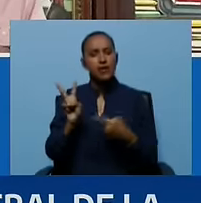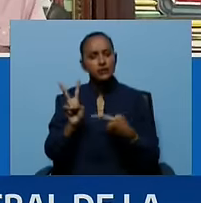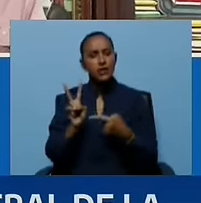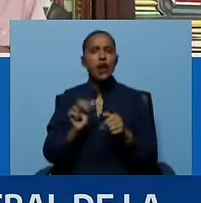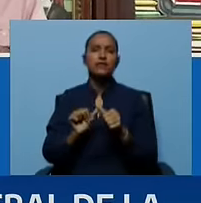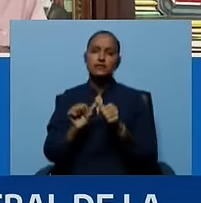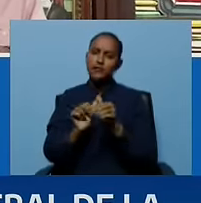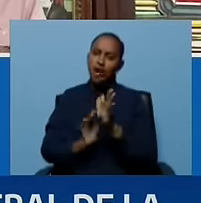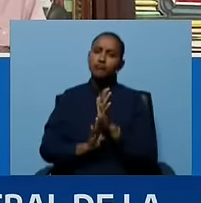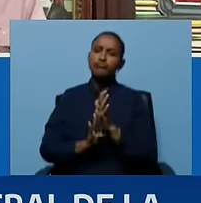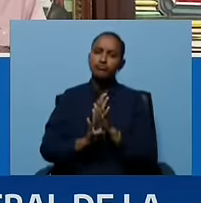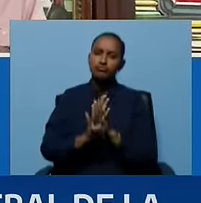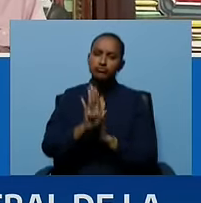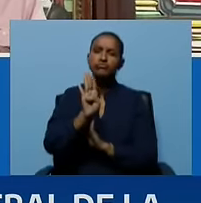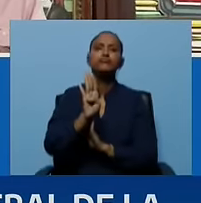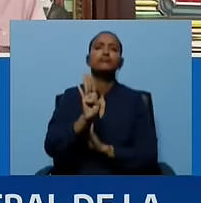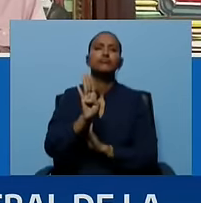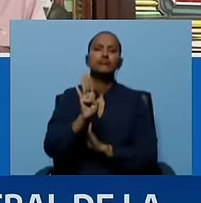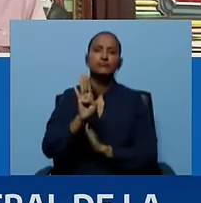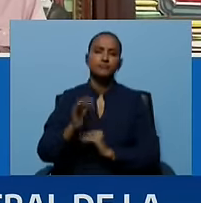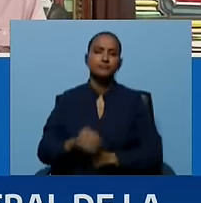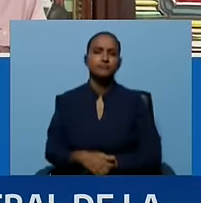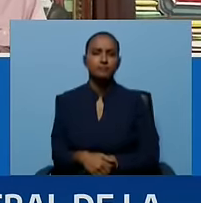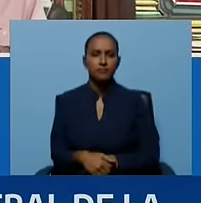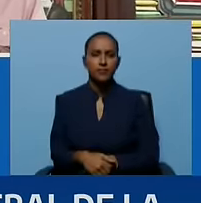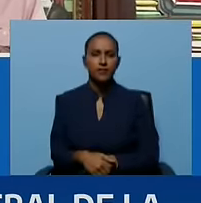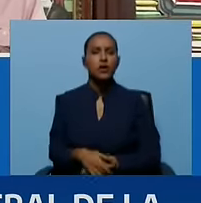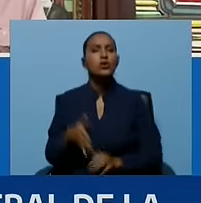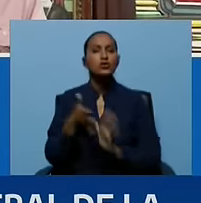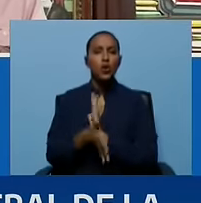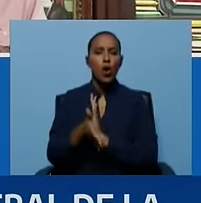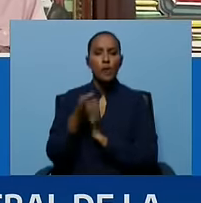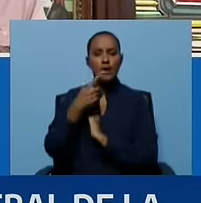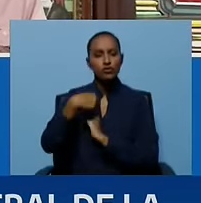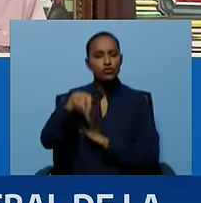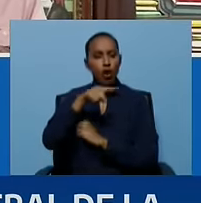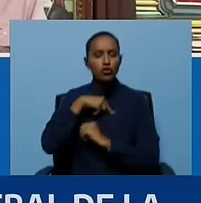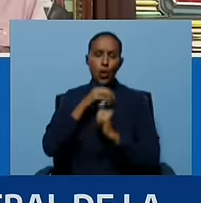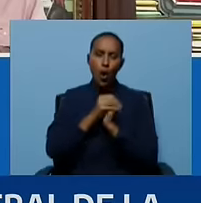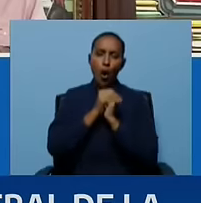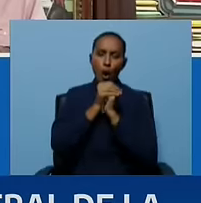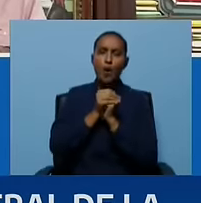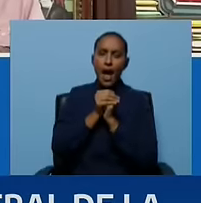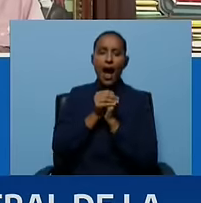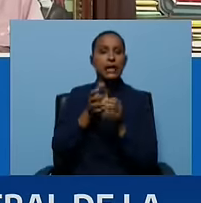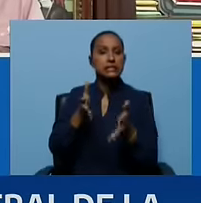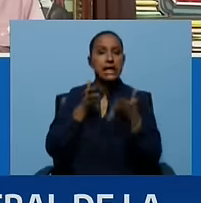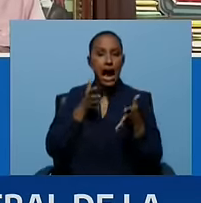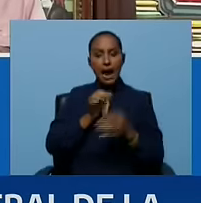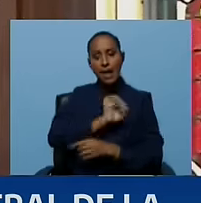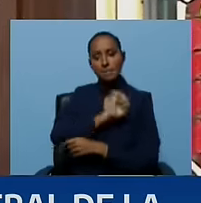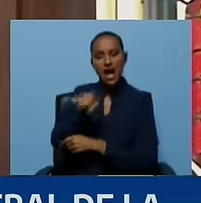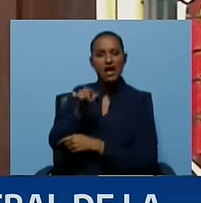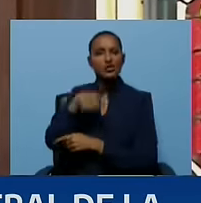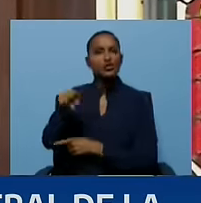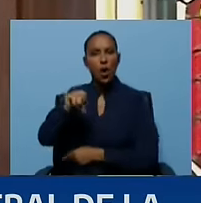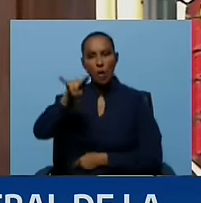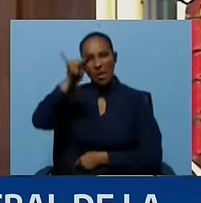encima del mal, de los satánicos, de la oligarquía satánica de los apellidos.